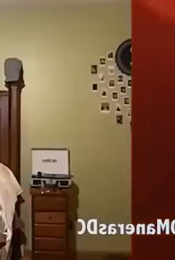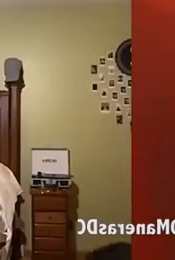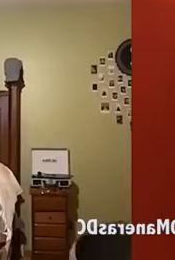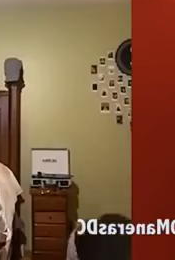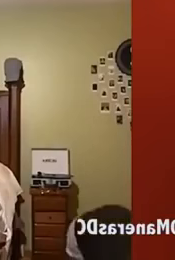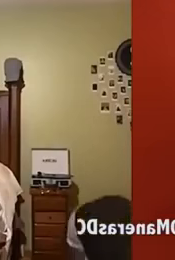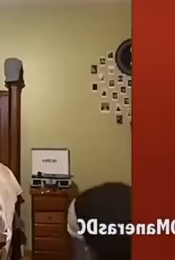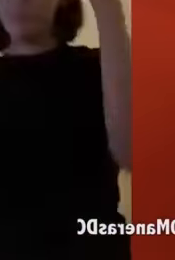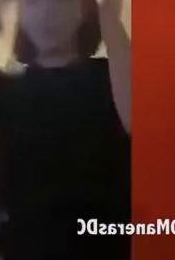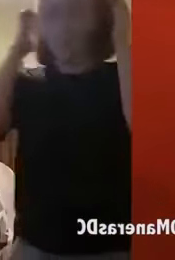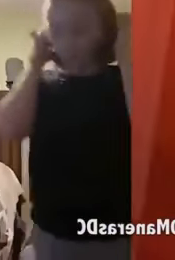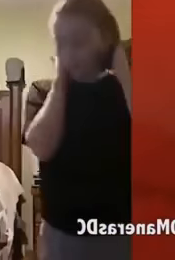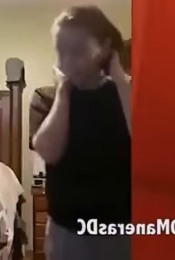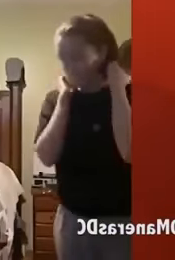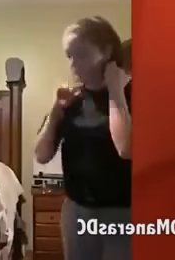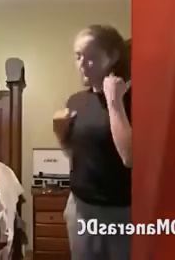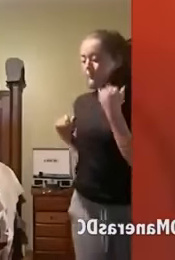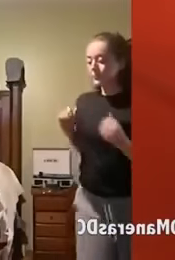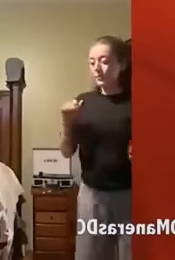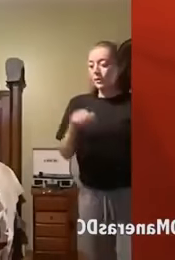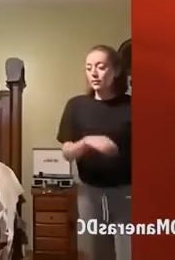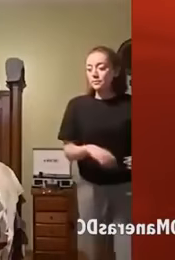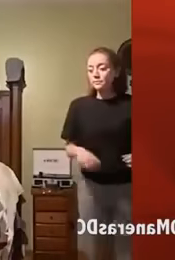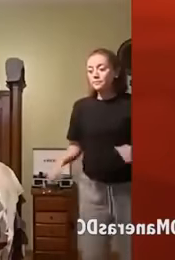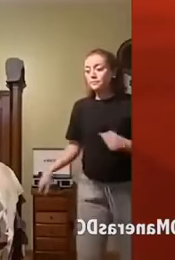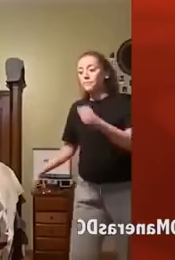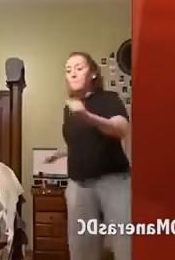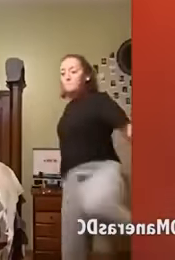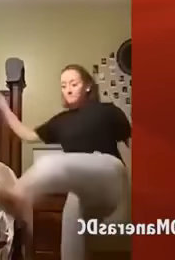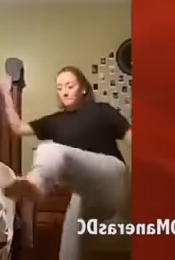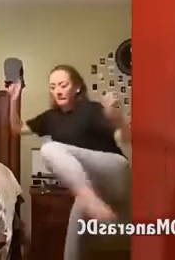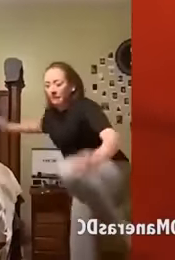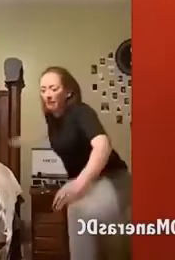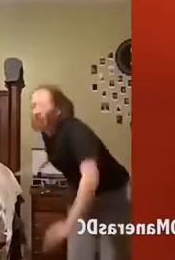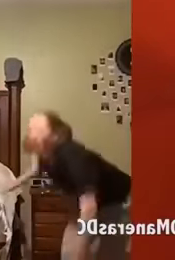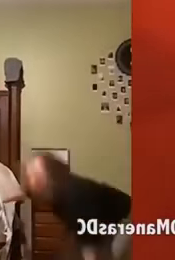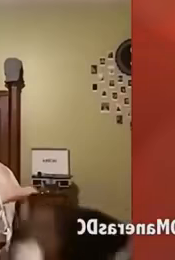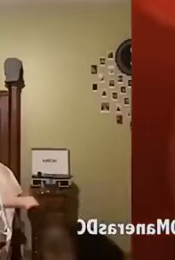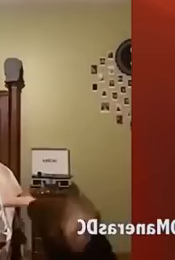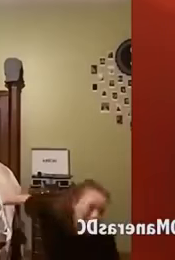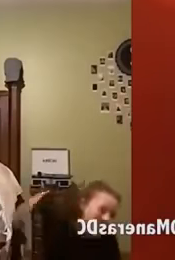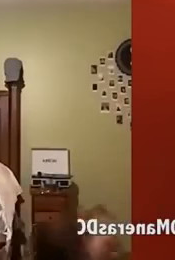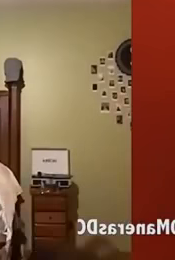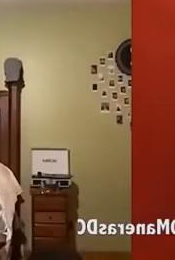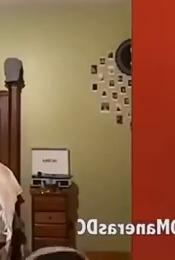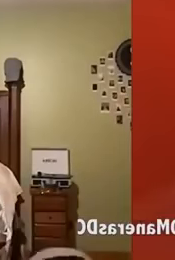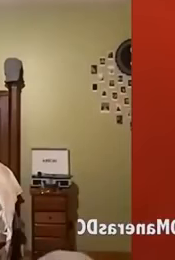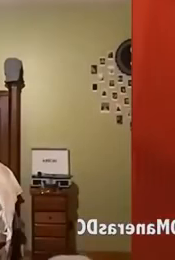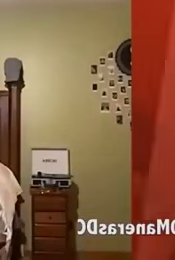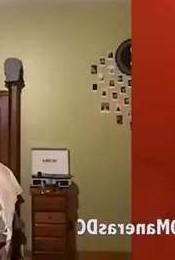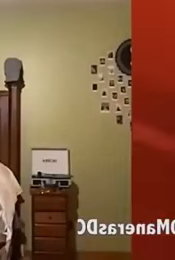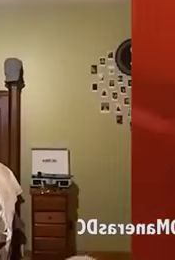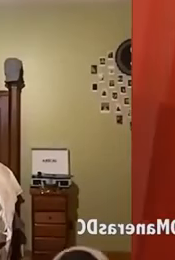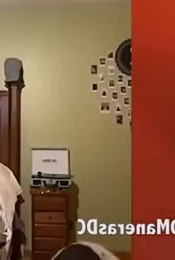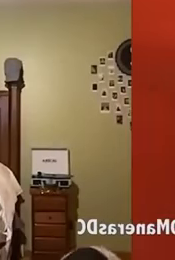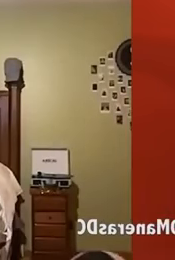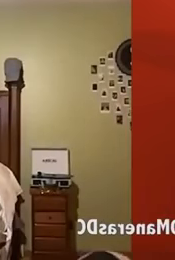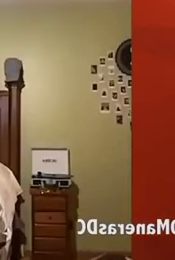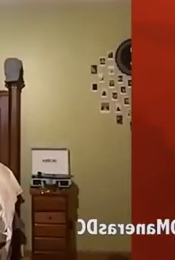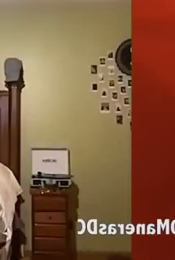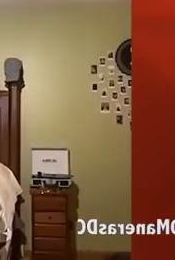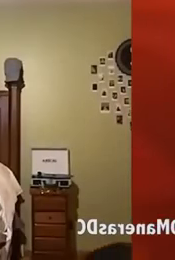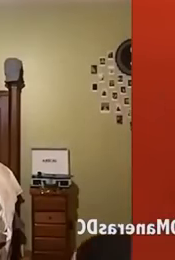¡Ay! Le dio a la bola esa de... Miren, ahí está. Madera. Karate Kid. ¡Hola! ¡Ay! Un dedito